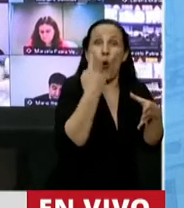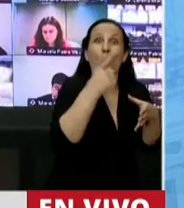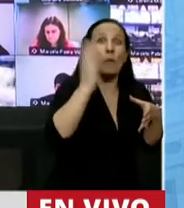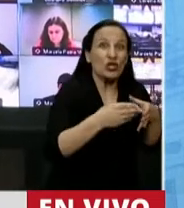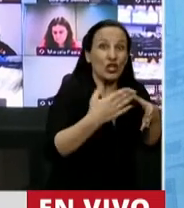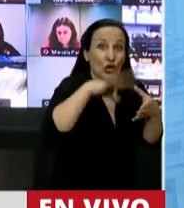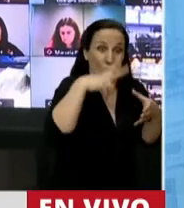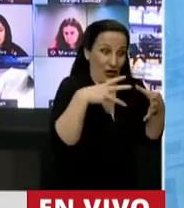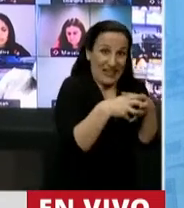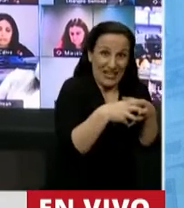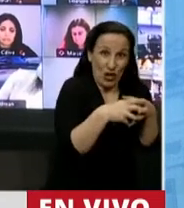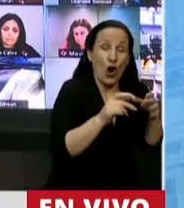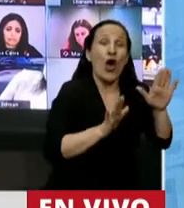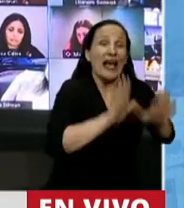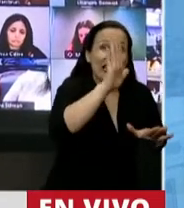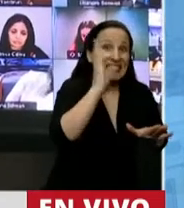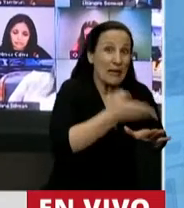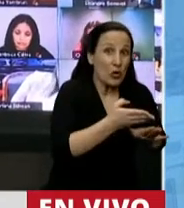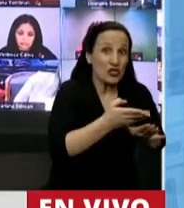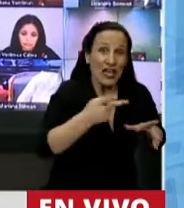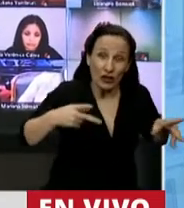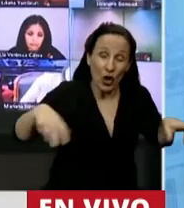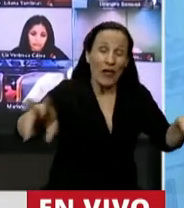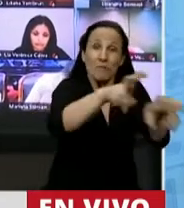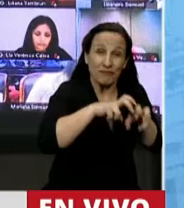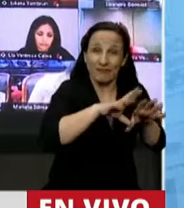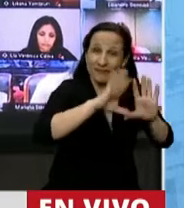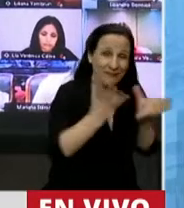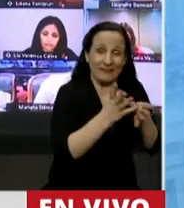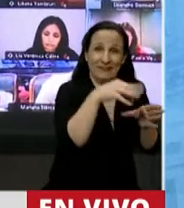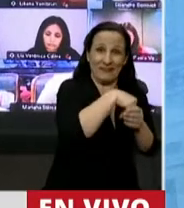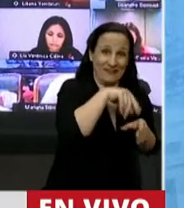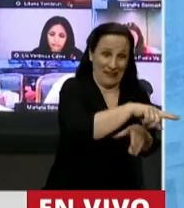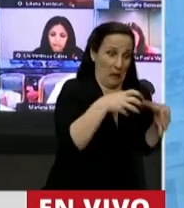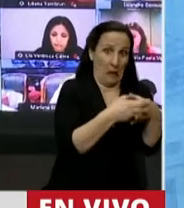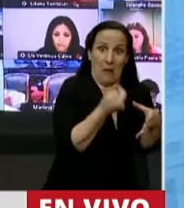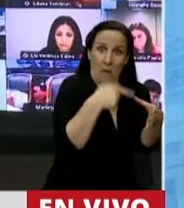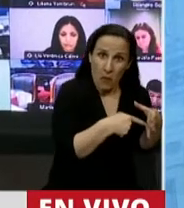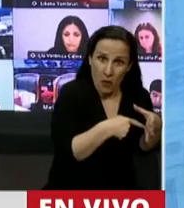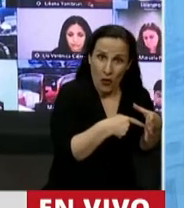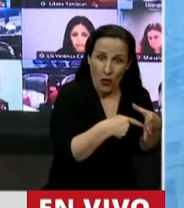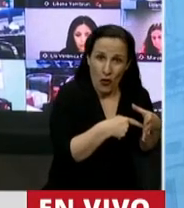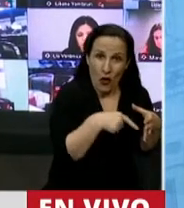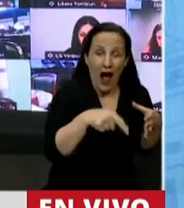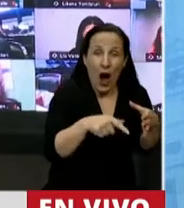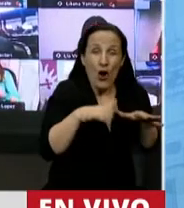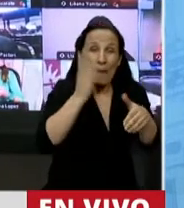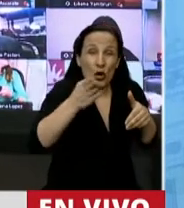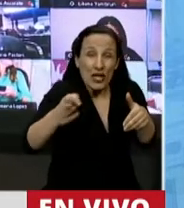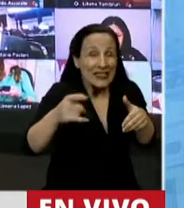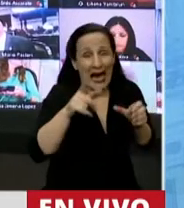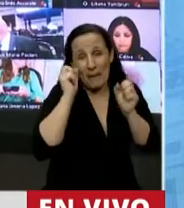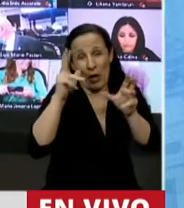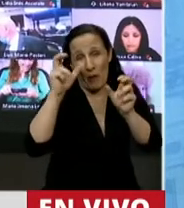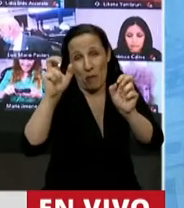pandemia se apropiaba del 15% del ingreso nacional. Todos indicadores que tristemente al día de hoy han empeorado.